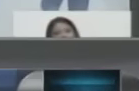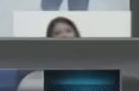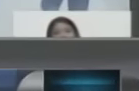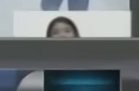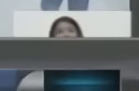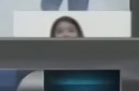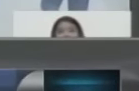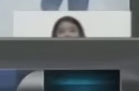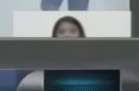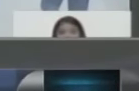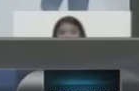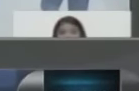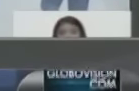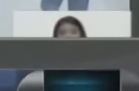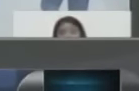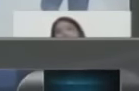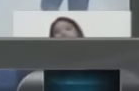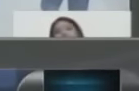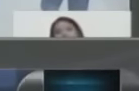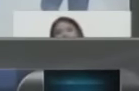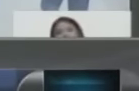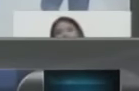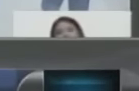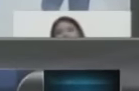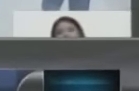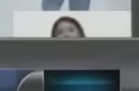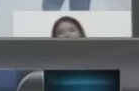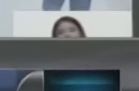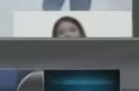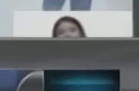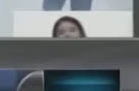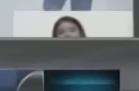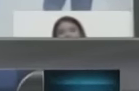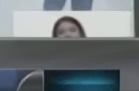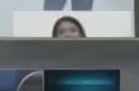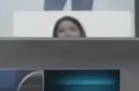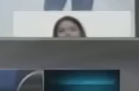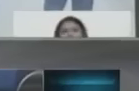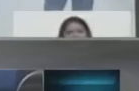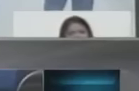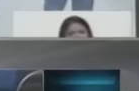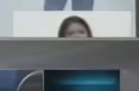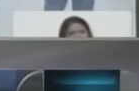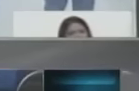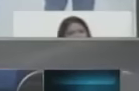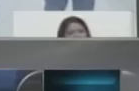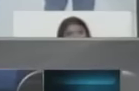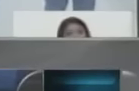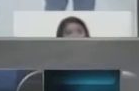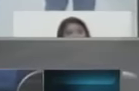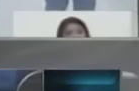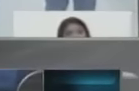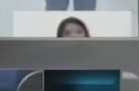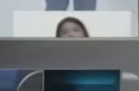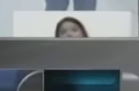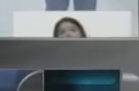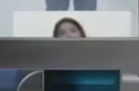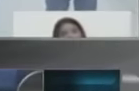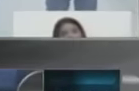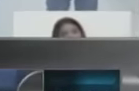de la carnicería del comercio de la tienda del abasto Bicentenario de Guarenas. Ahí detectamos la irregularidad de acaparamiento de productos